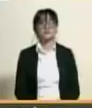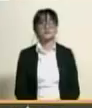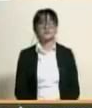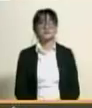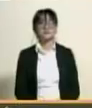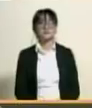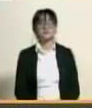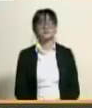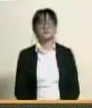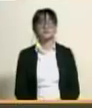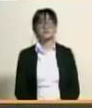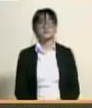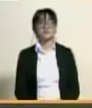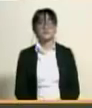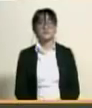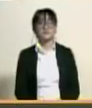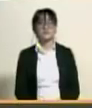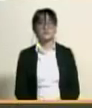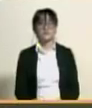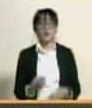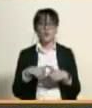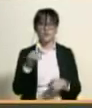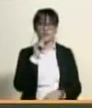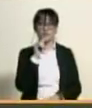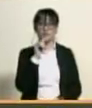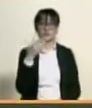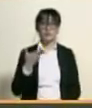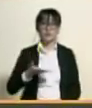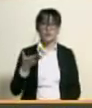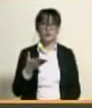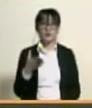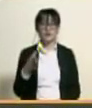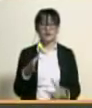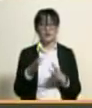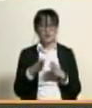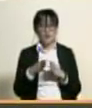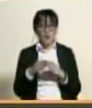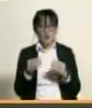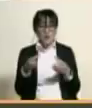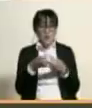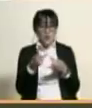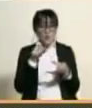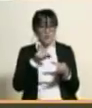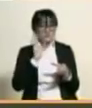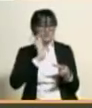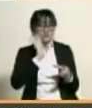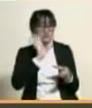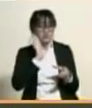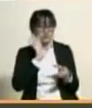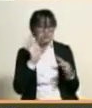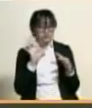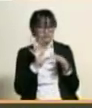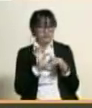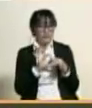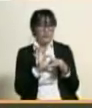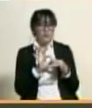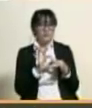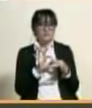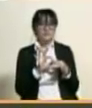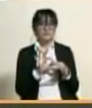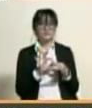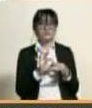dato importante en el marco de esta investigación: todas estas redes vinculadas a las mafias cambistas